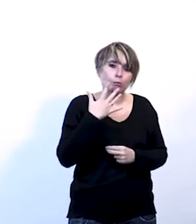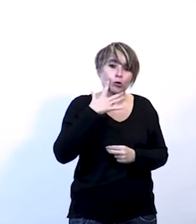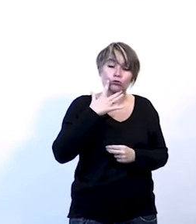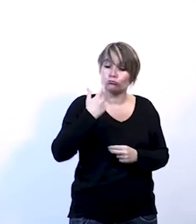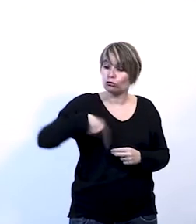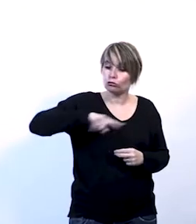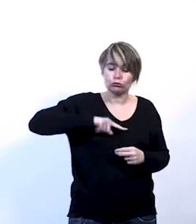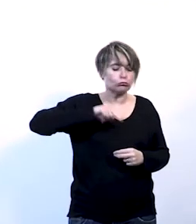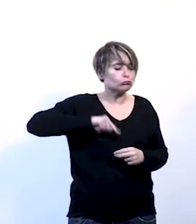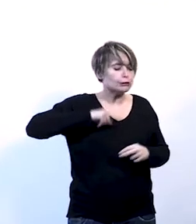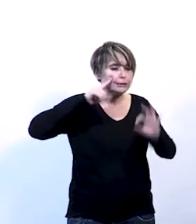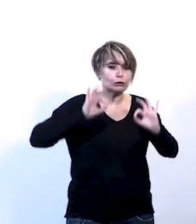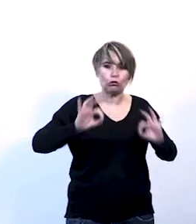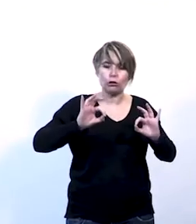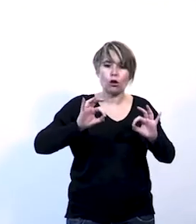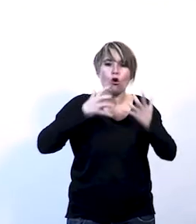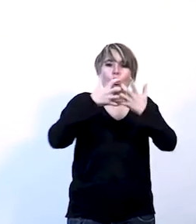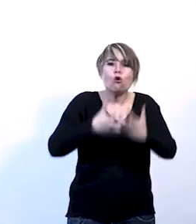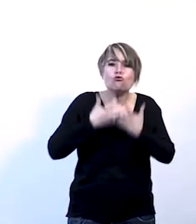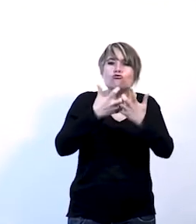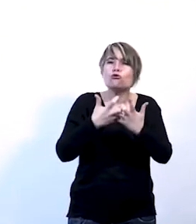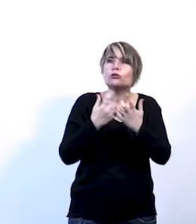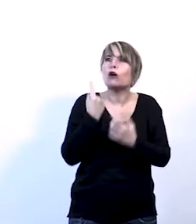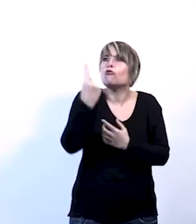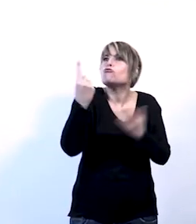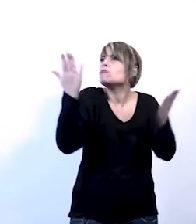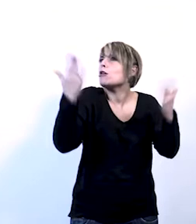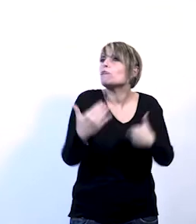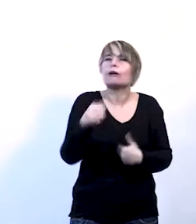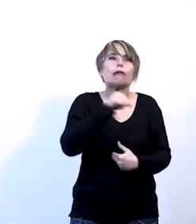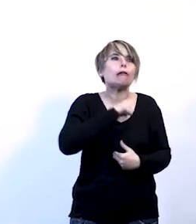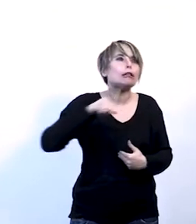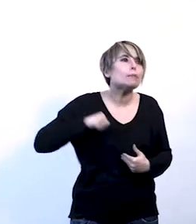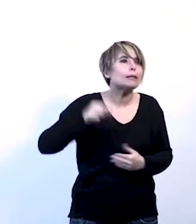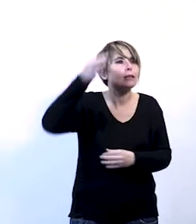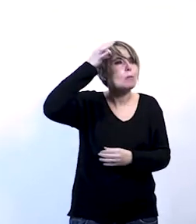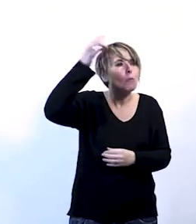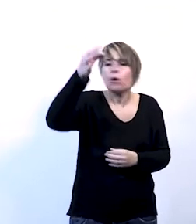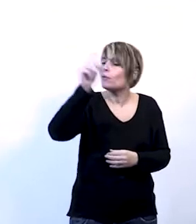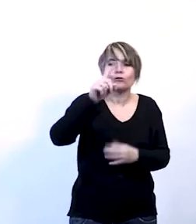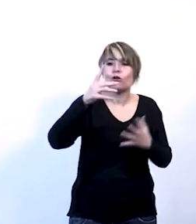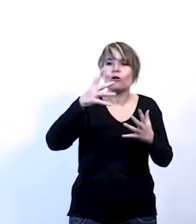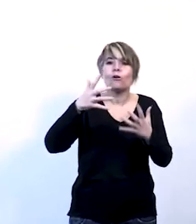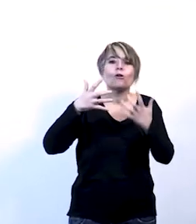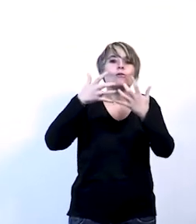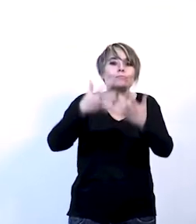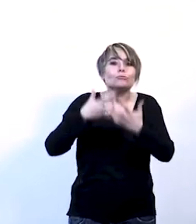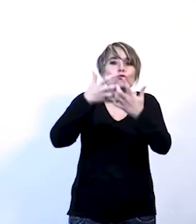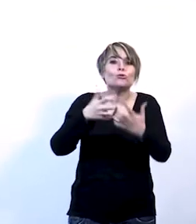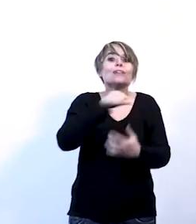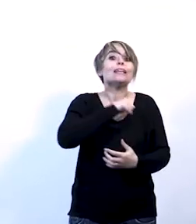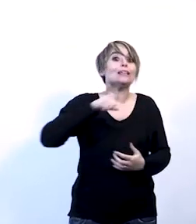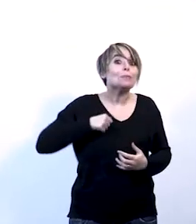que no hay una lucha, no hay una lucha por independencia de un pueblo sin la independencia de la